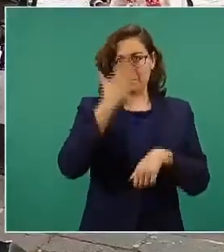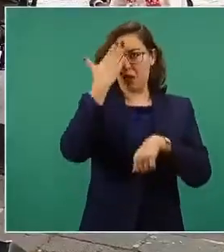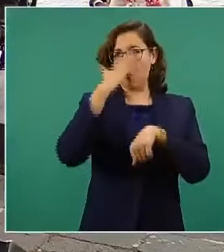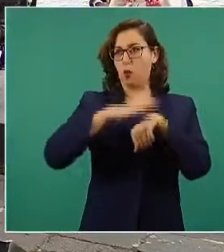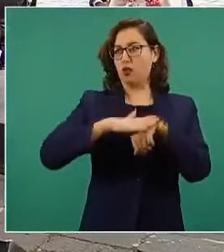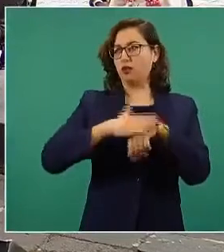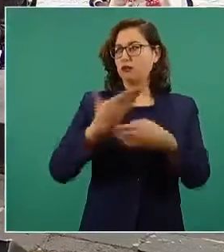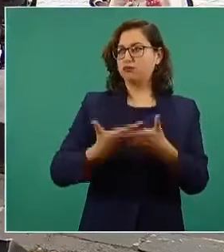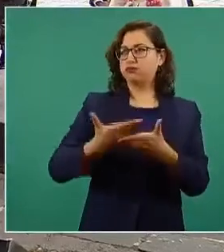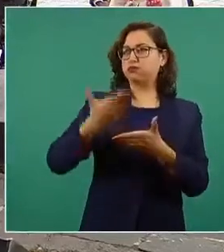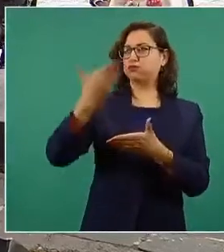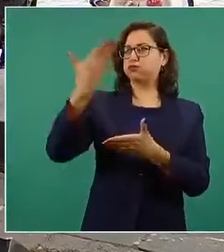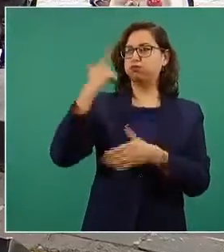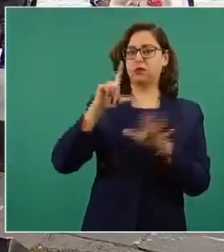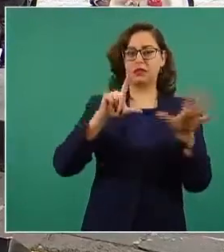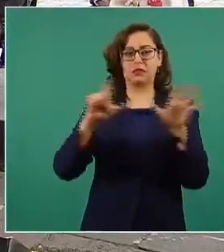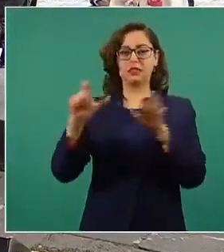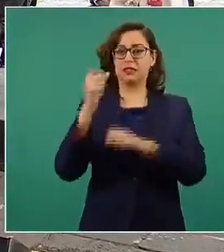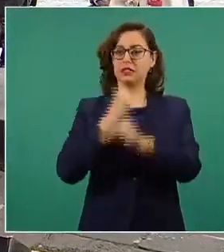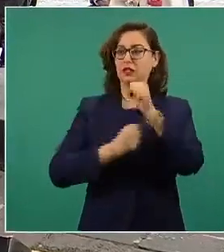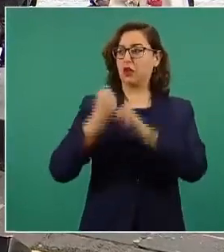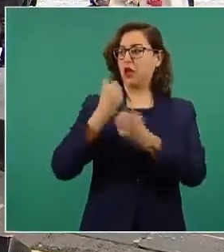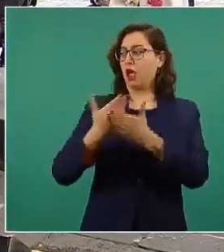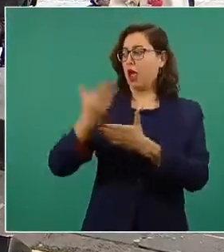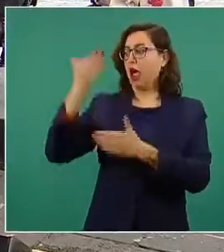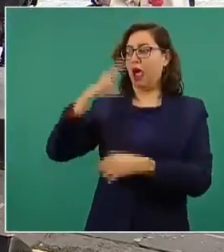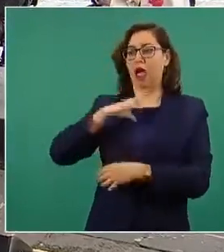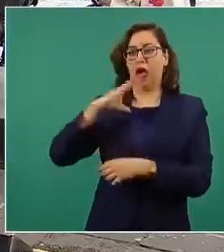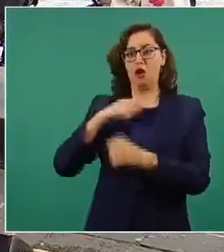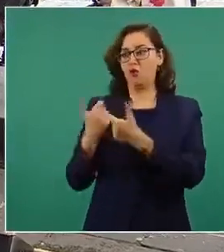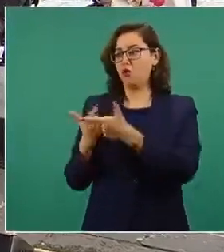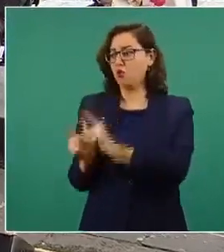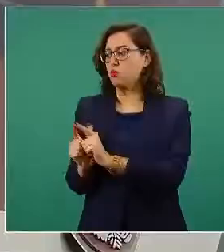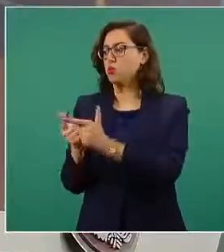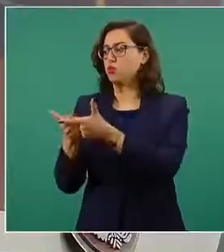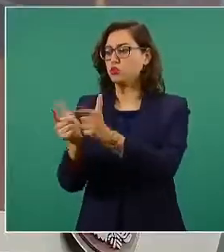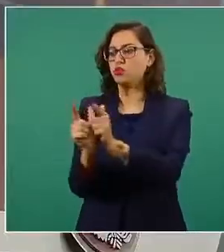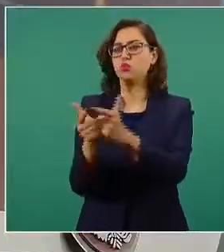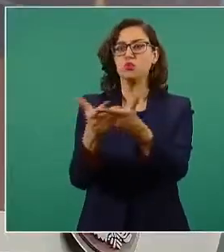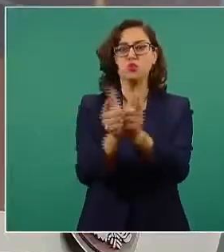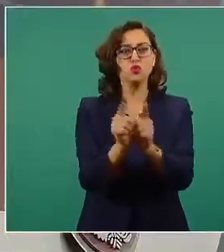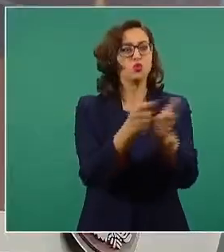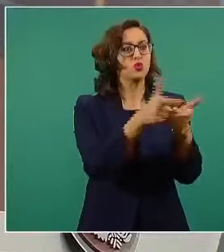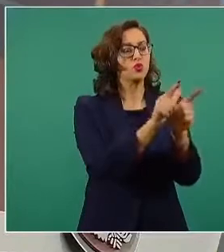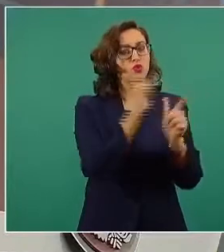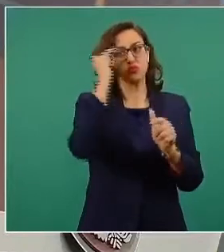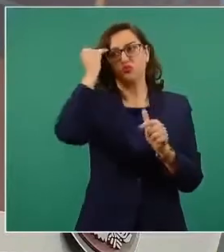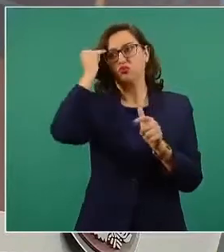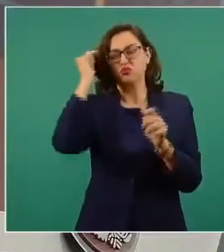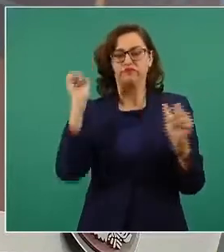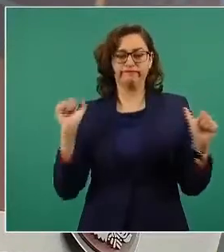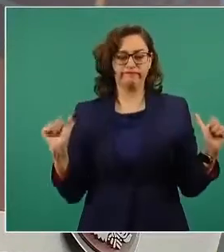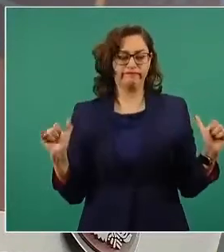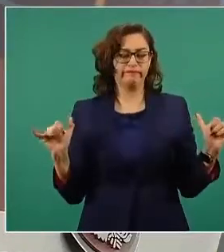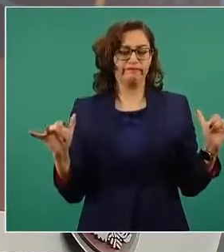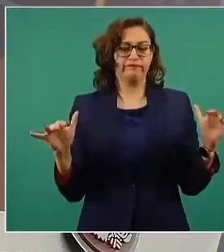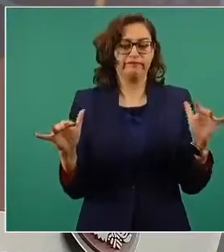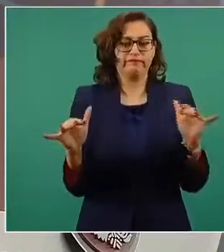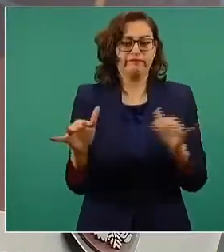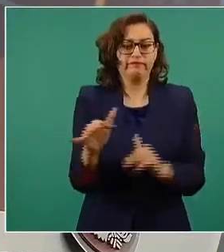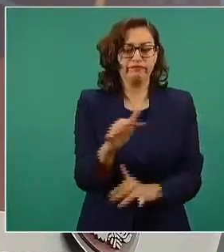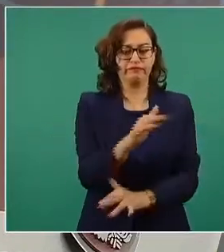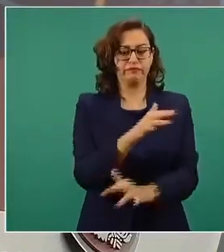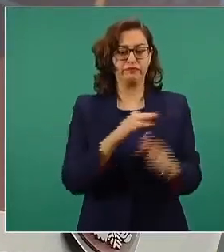ciudad en donde ya habitaban tepanecas, culhuacanes y otros pueblos, que configuró, como lo describió en la ya